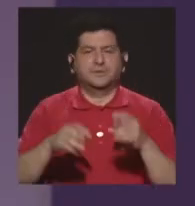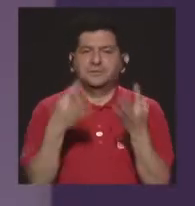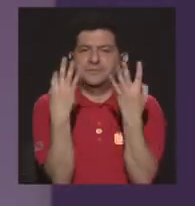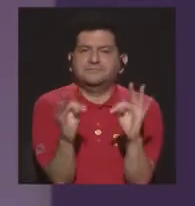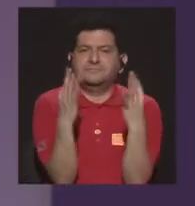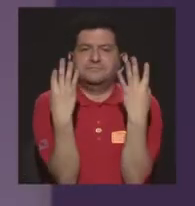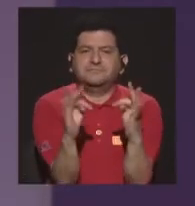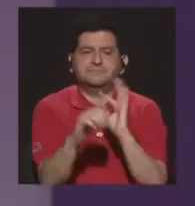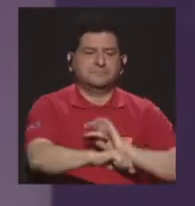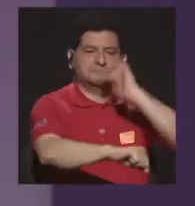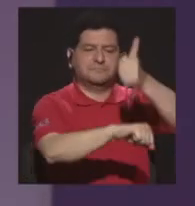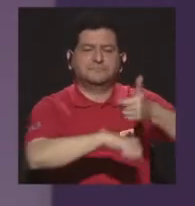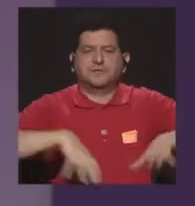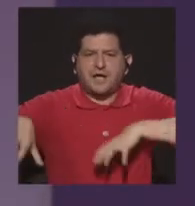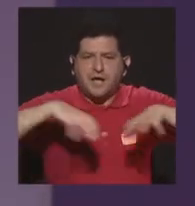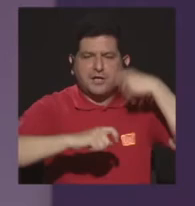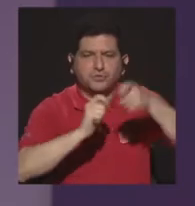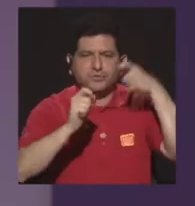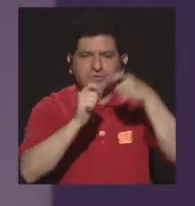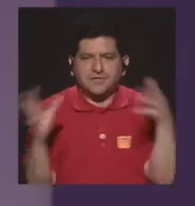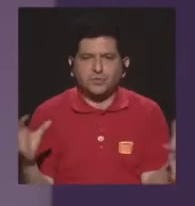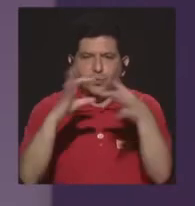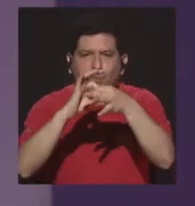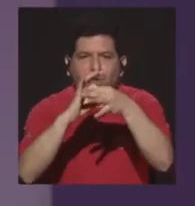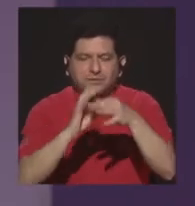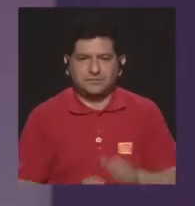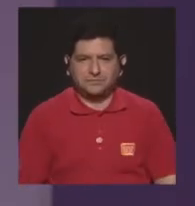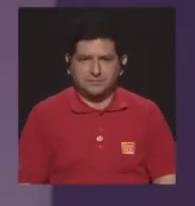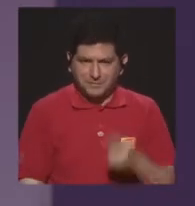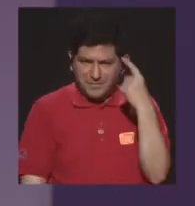entonces establecer acciones conjuntas